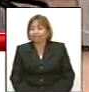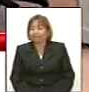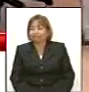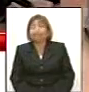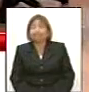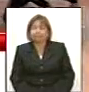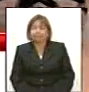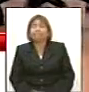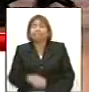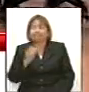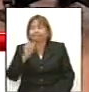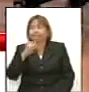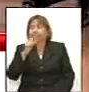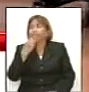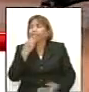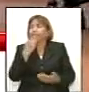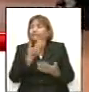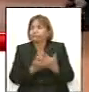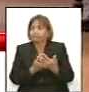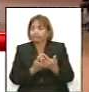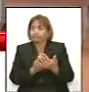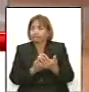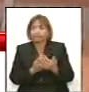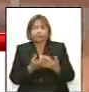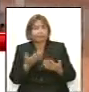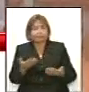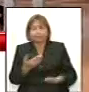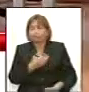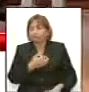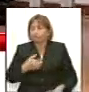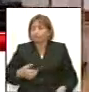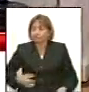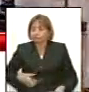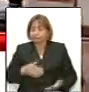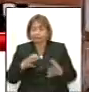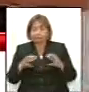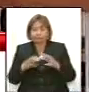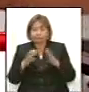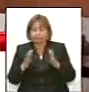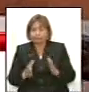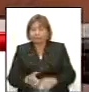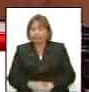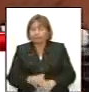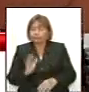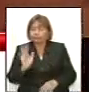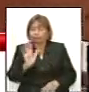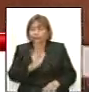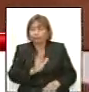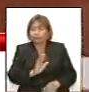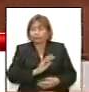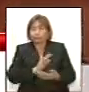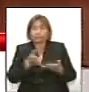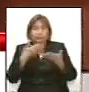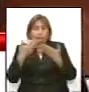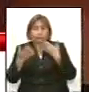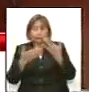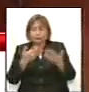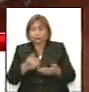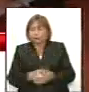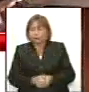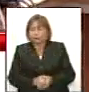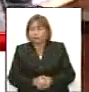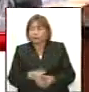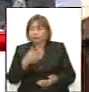Sí, muchísimas gracias a través de la presidencia, muchísimas gracias también a los congresistas por sus preguntas, comentarios. Voy a